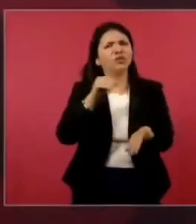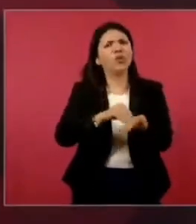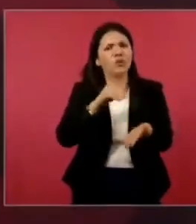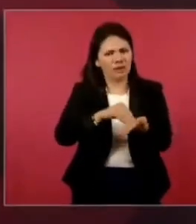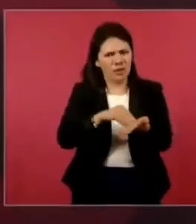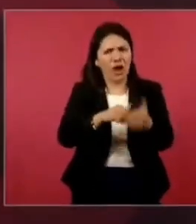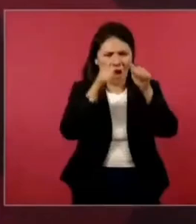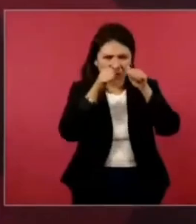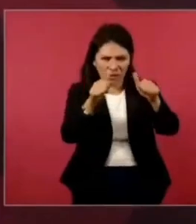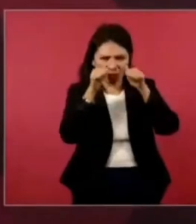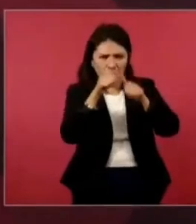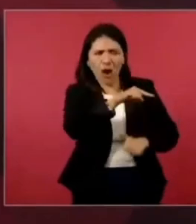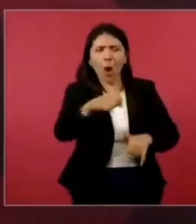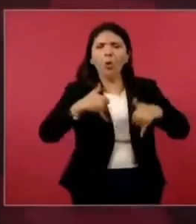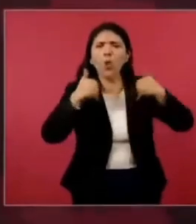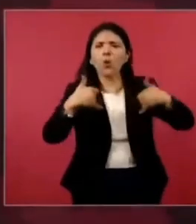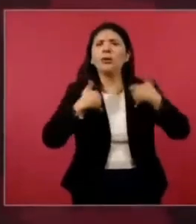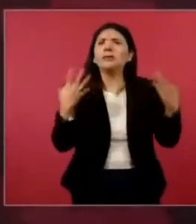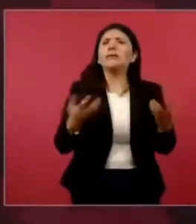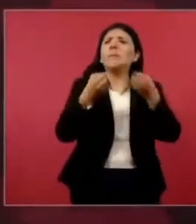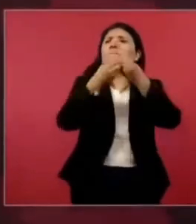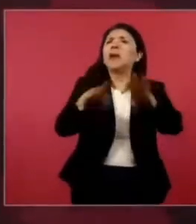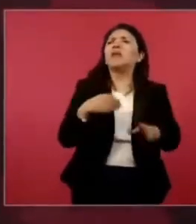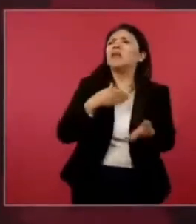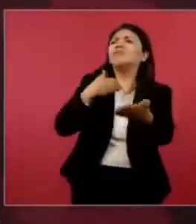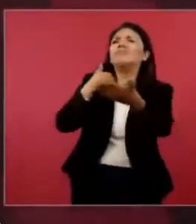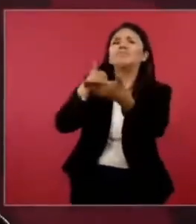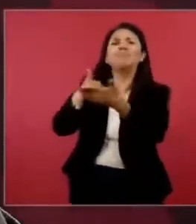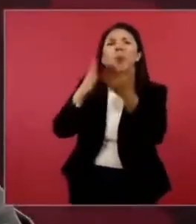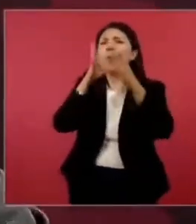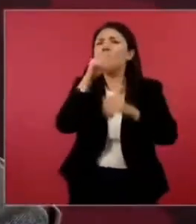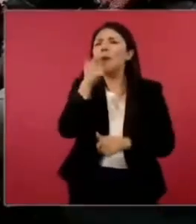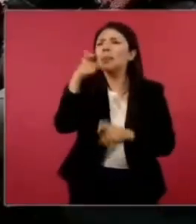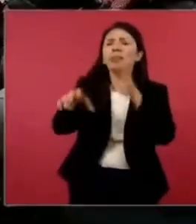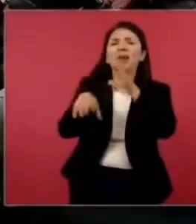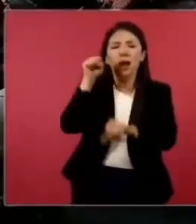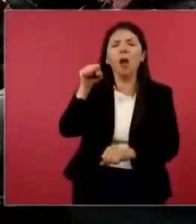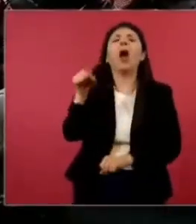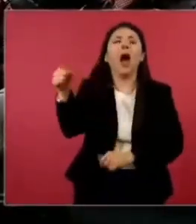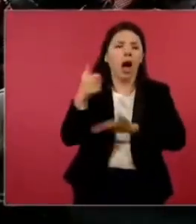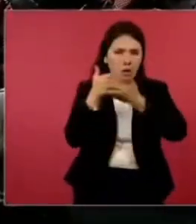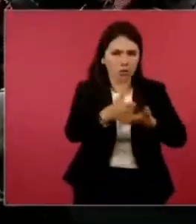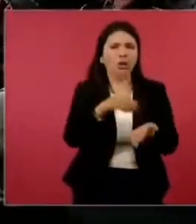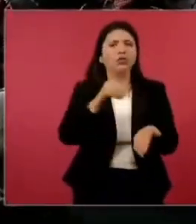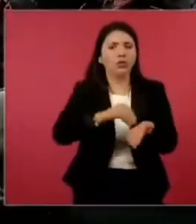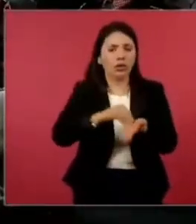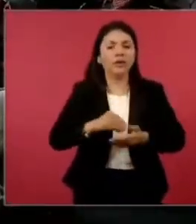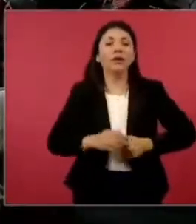continúa atendiendo a los jóvenes para recuperar sus accesos a sus cuentas bancarias. Gracias.